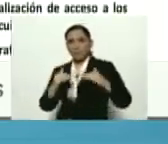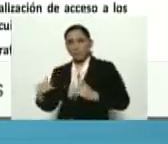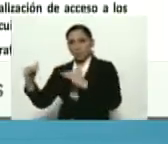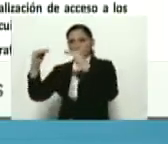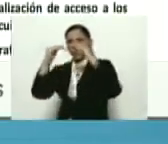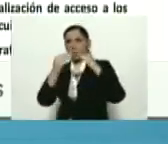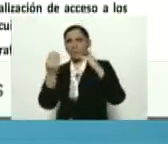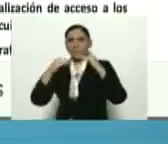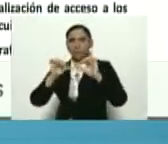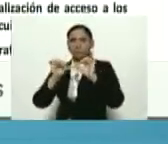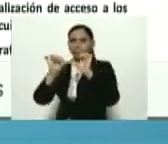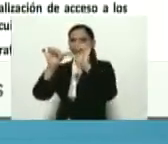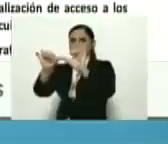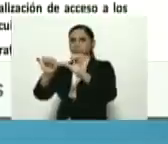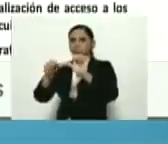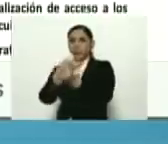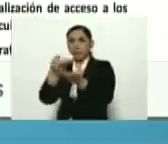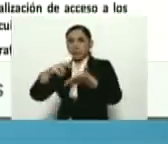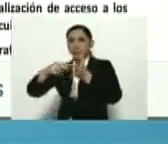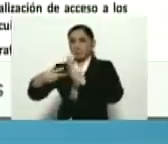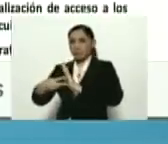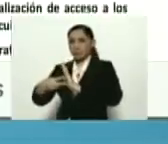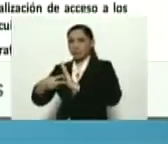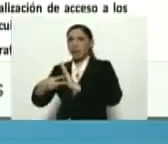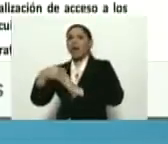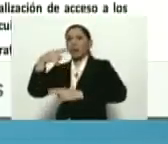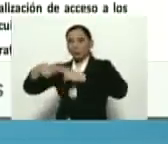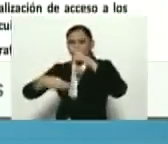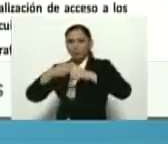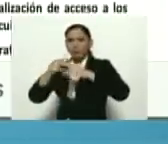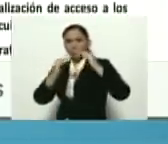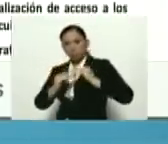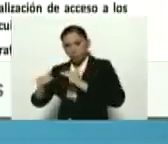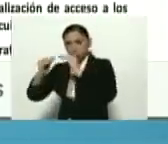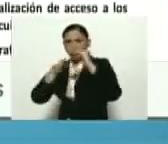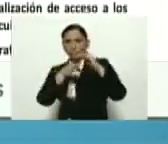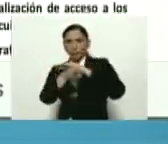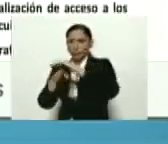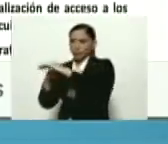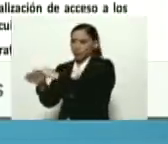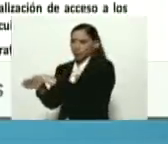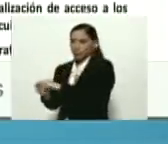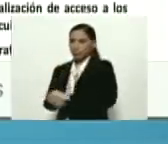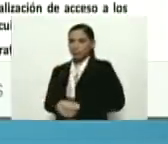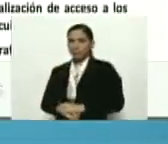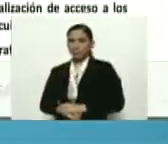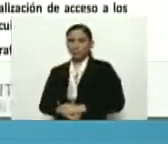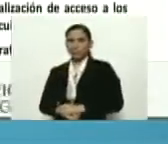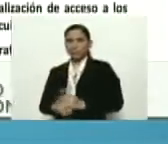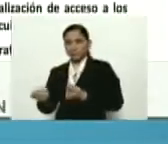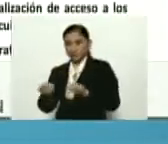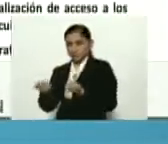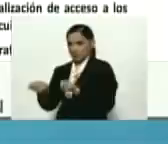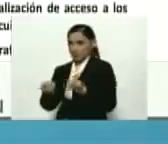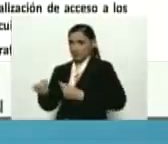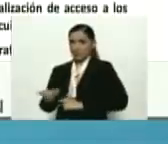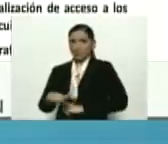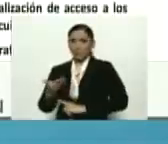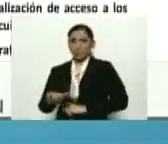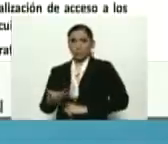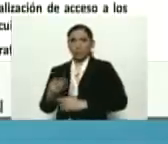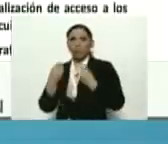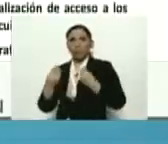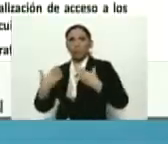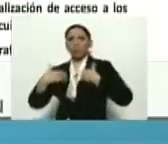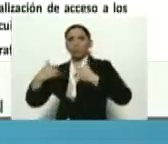más sostenibilidad. Y eso significa la universalidad del acceso a a servicios tan importantes como la